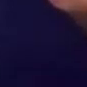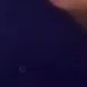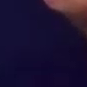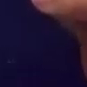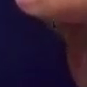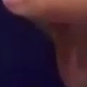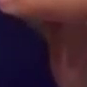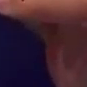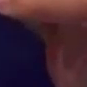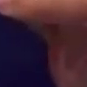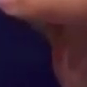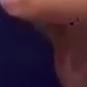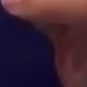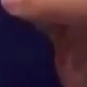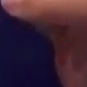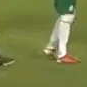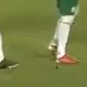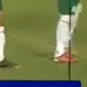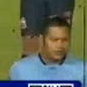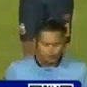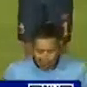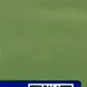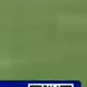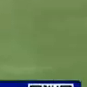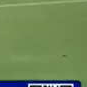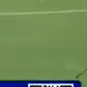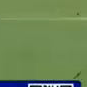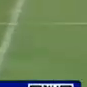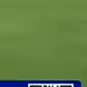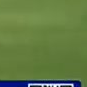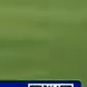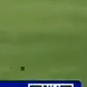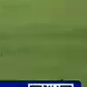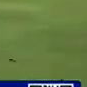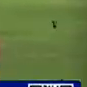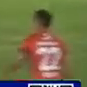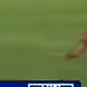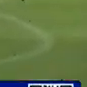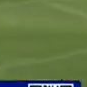Guabirá, Oriente Petroleiro.